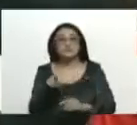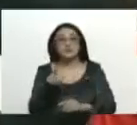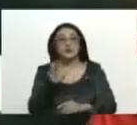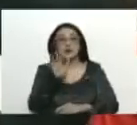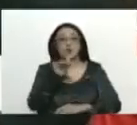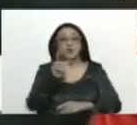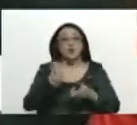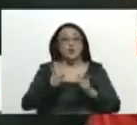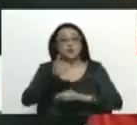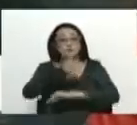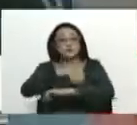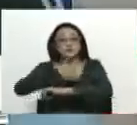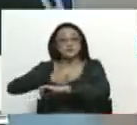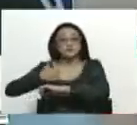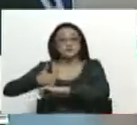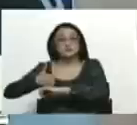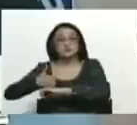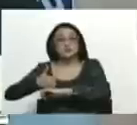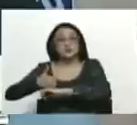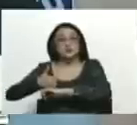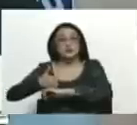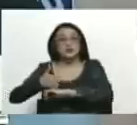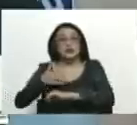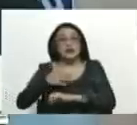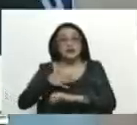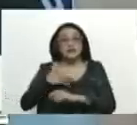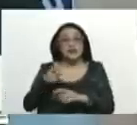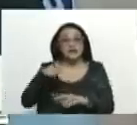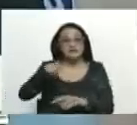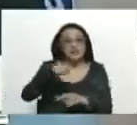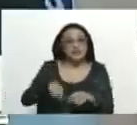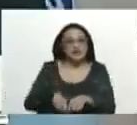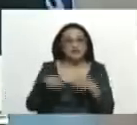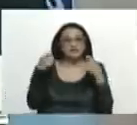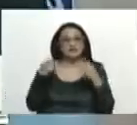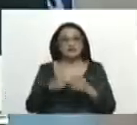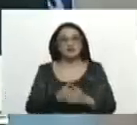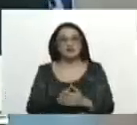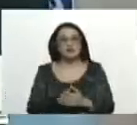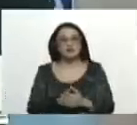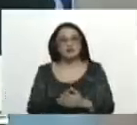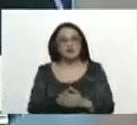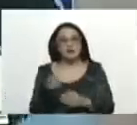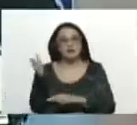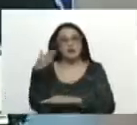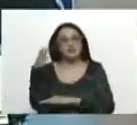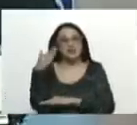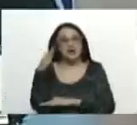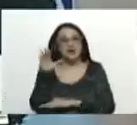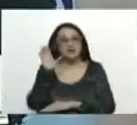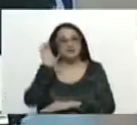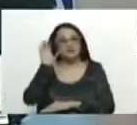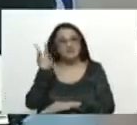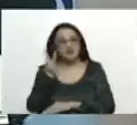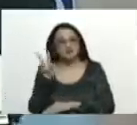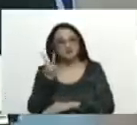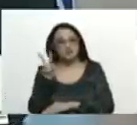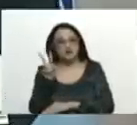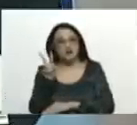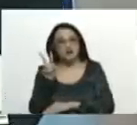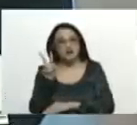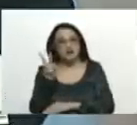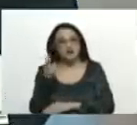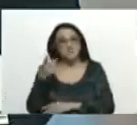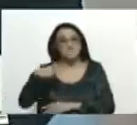autoridad buscaron mancillar nuestra bandera al escudo patrio para